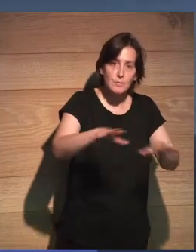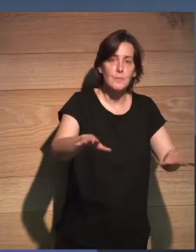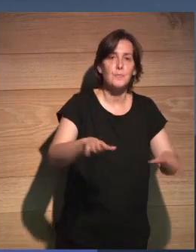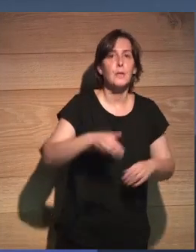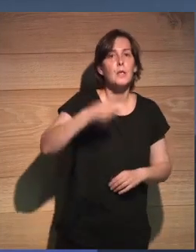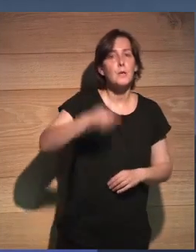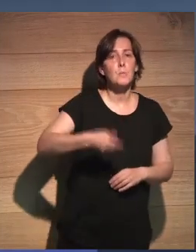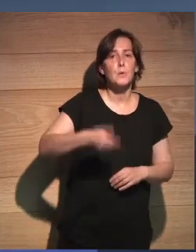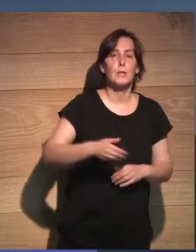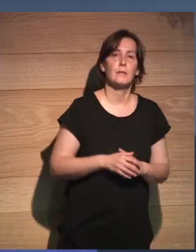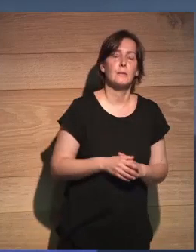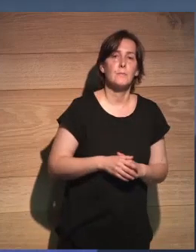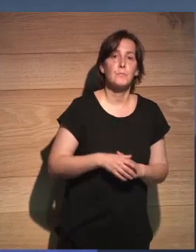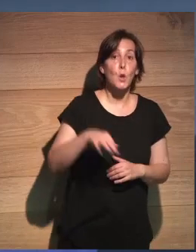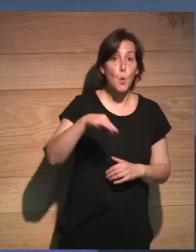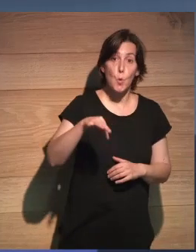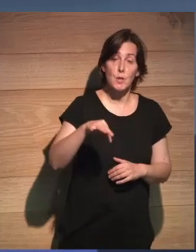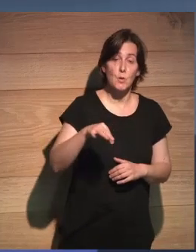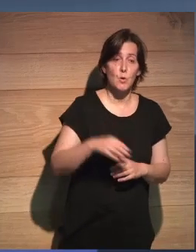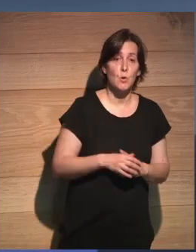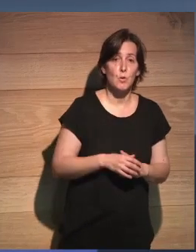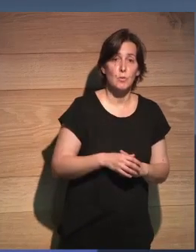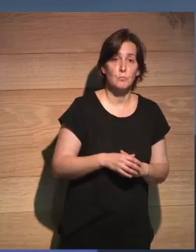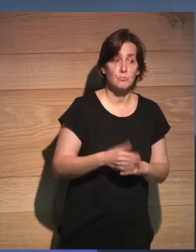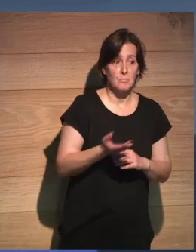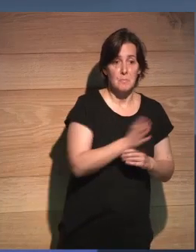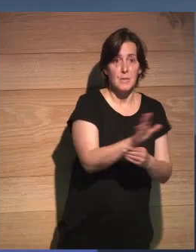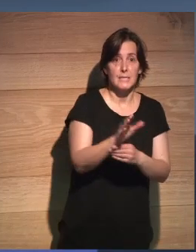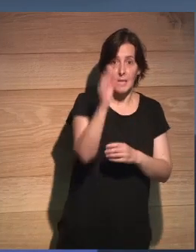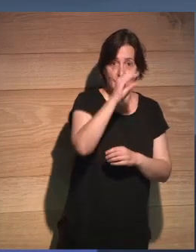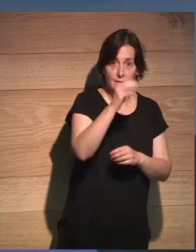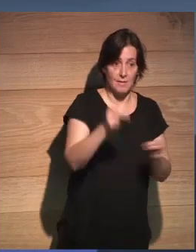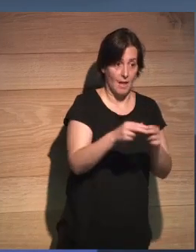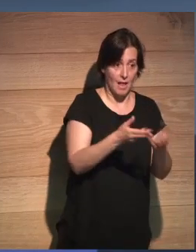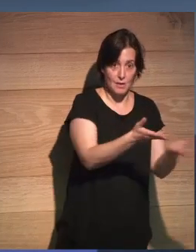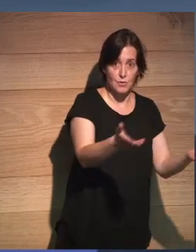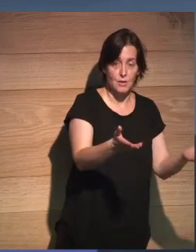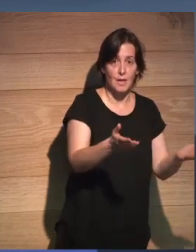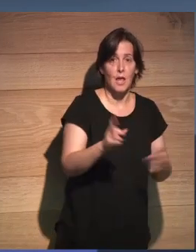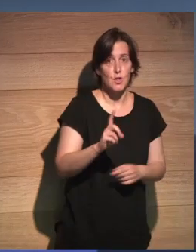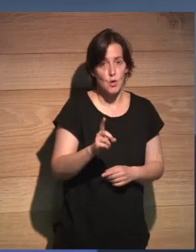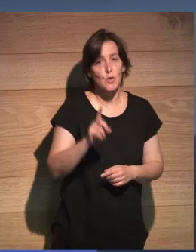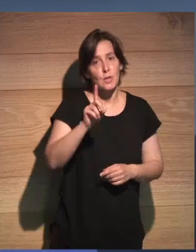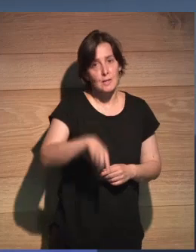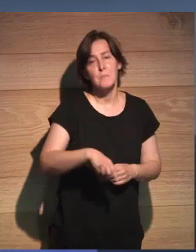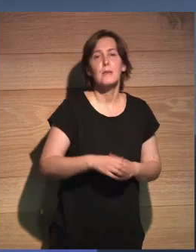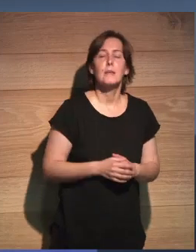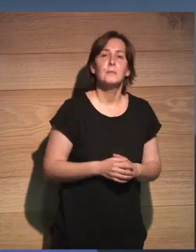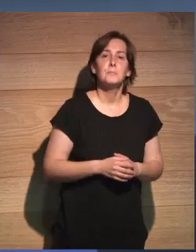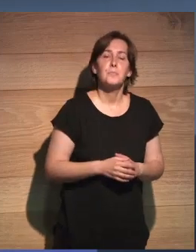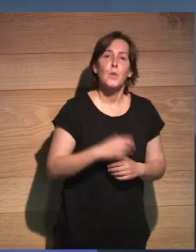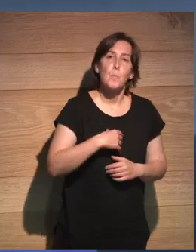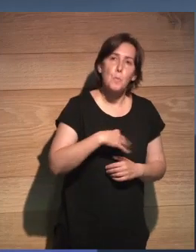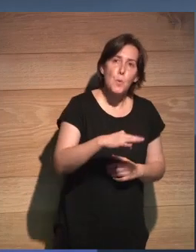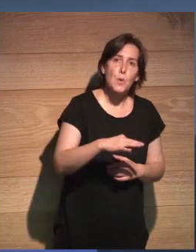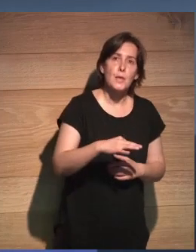es fundamental no solo poder acercar nuestra ciencia a la sociedad, sino también poder